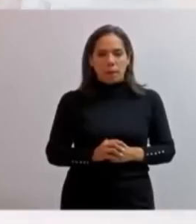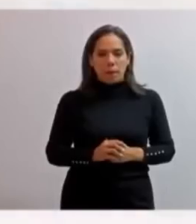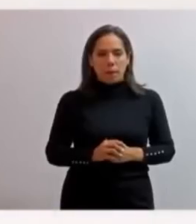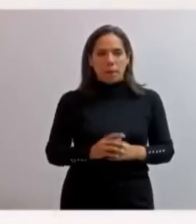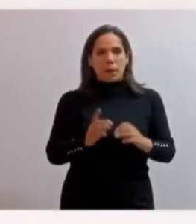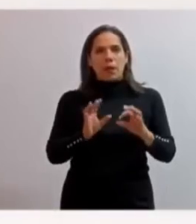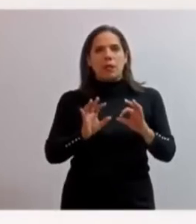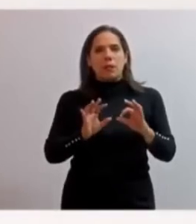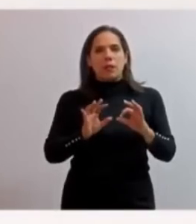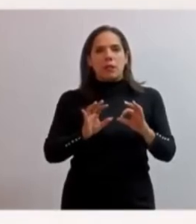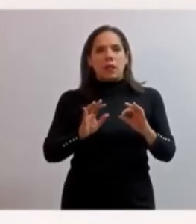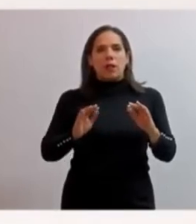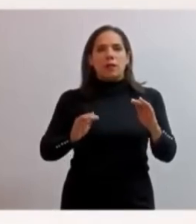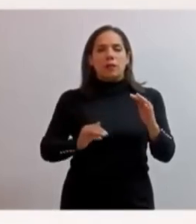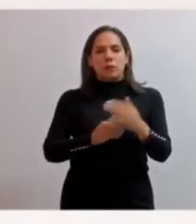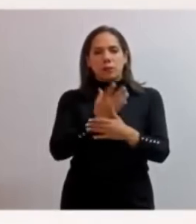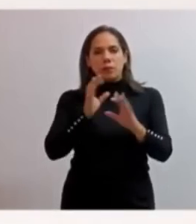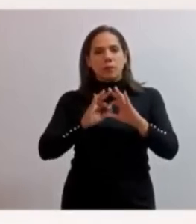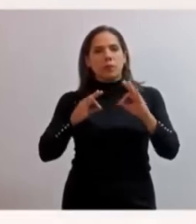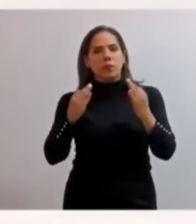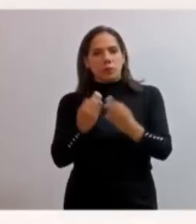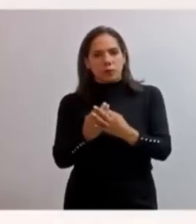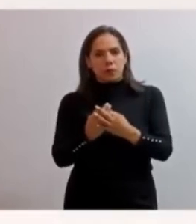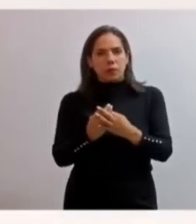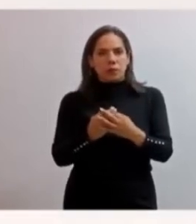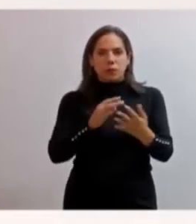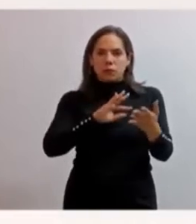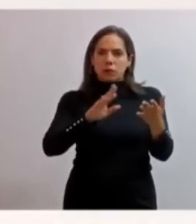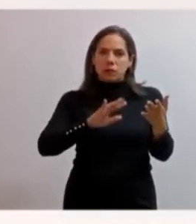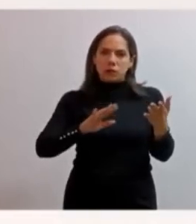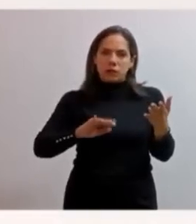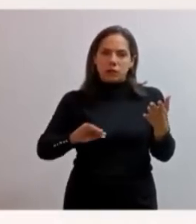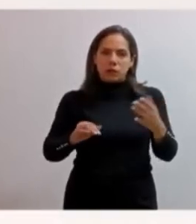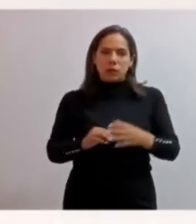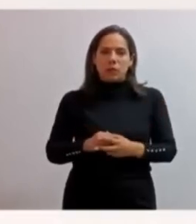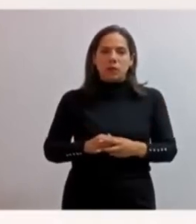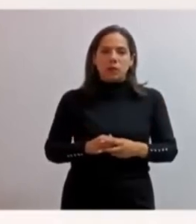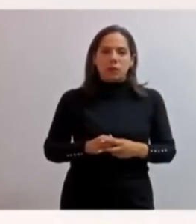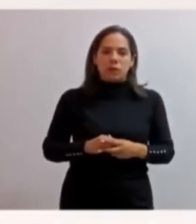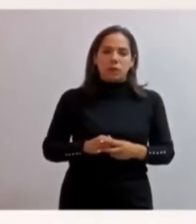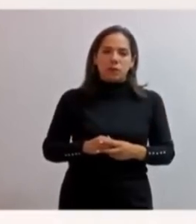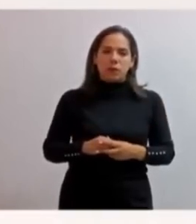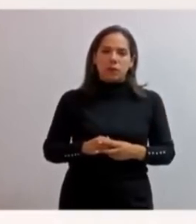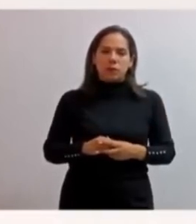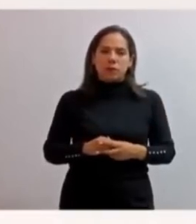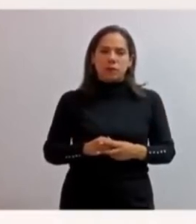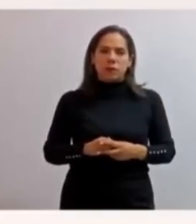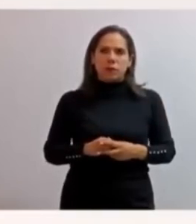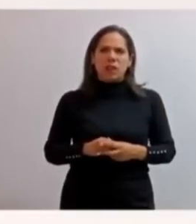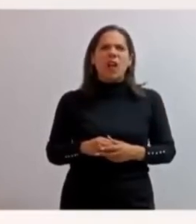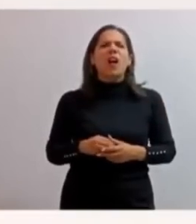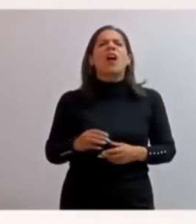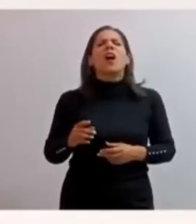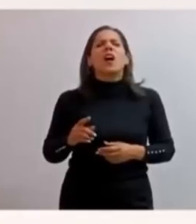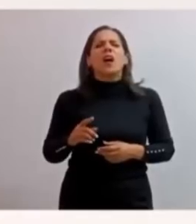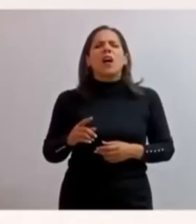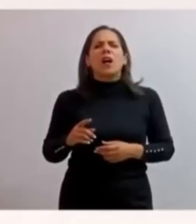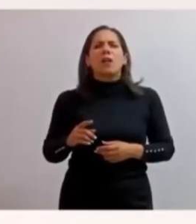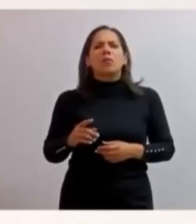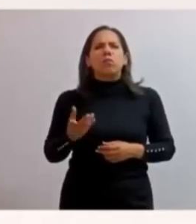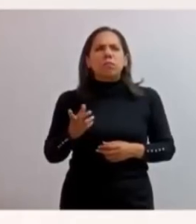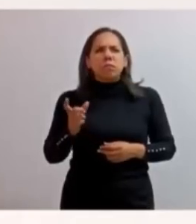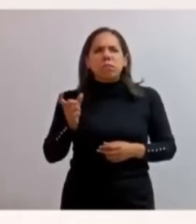formación y actualización. Preguntan, dice así, redacción en línea abierta Zapata, ¿qué tan importante es la formación y